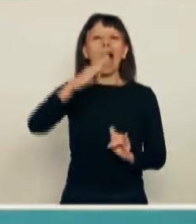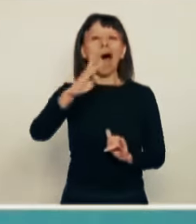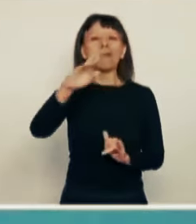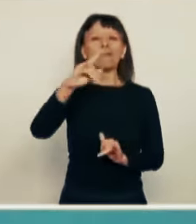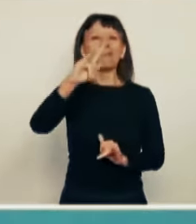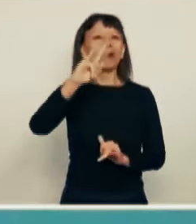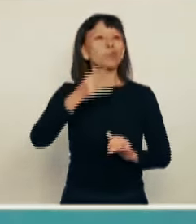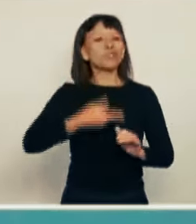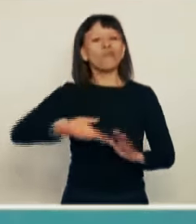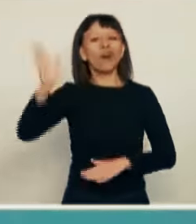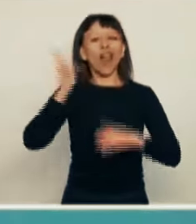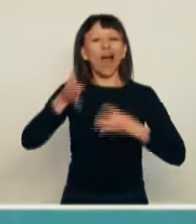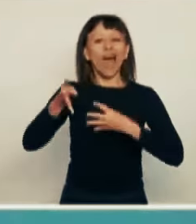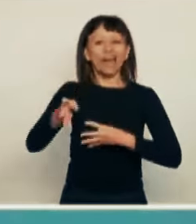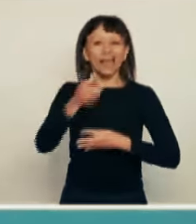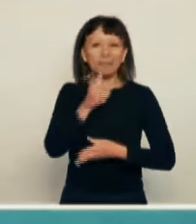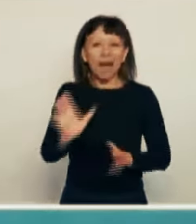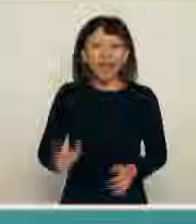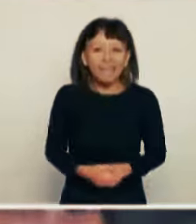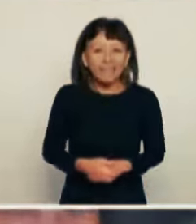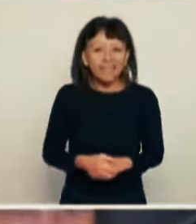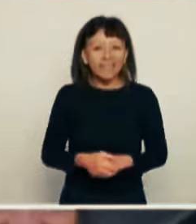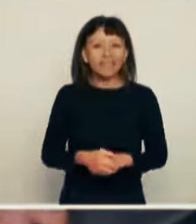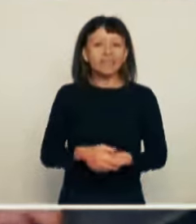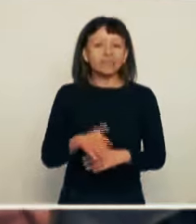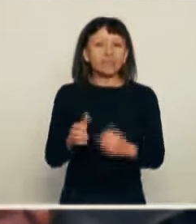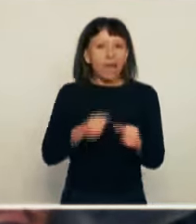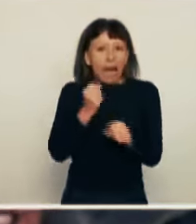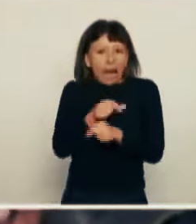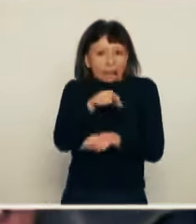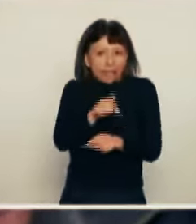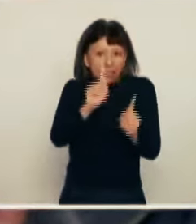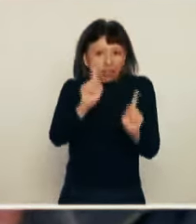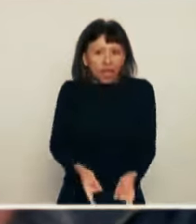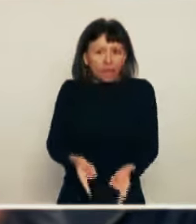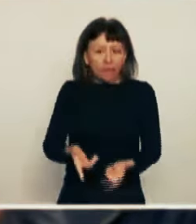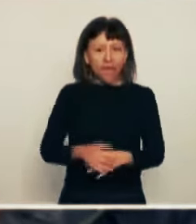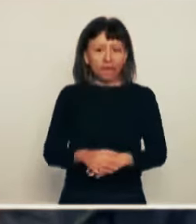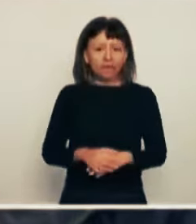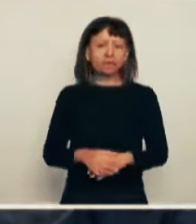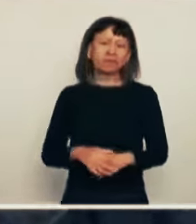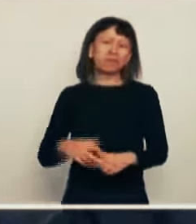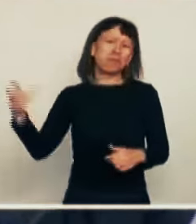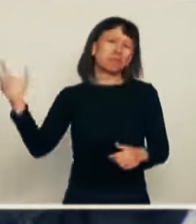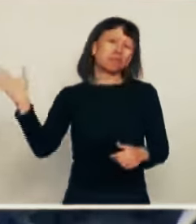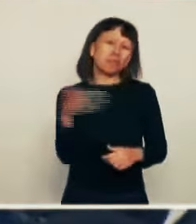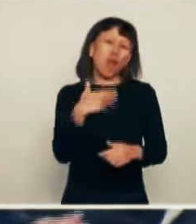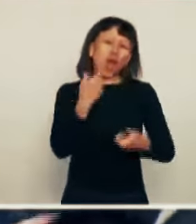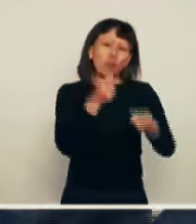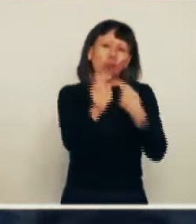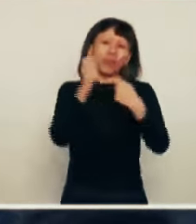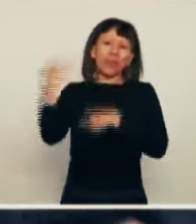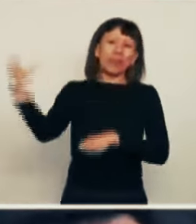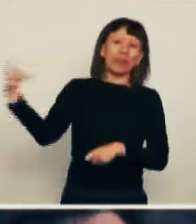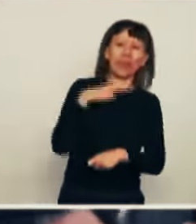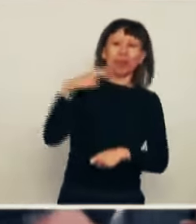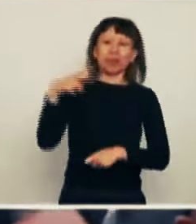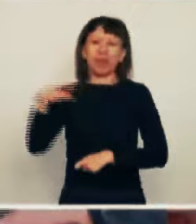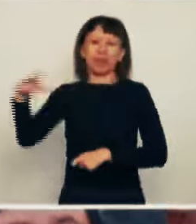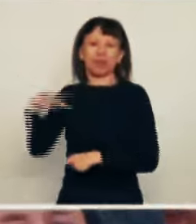Mambrú se fue a la guerra. Hasta eso también. Privatizaciones. Ni qué